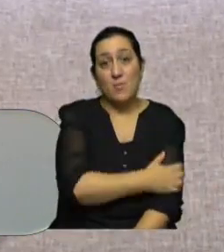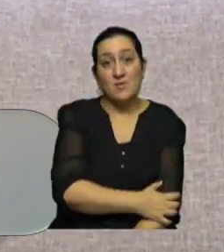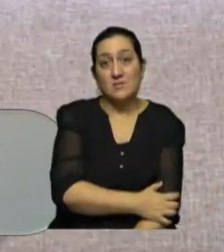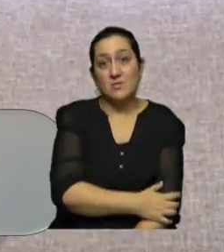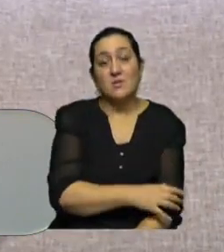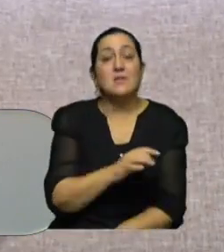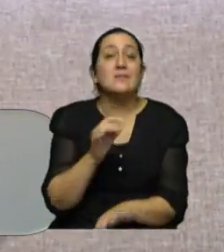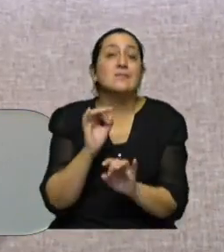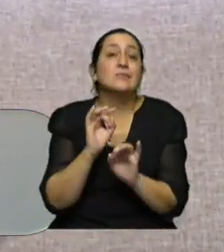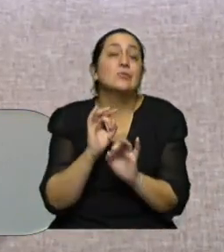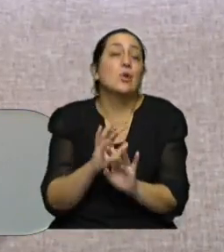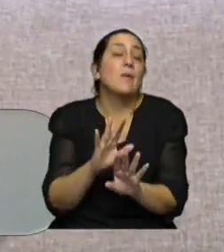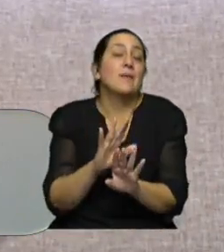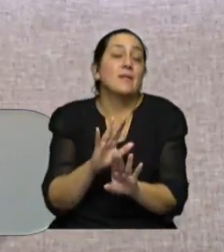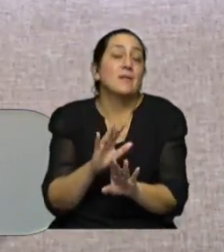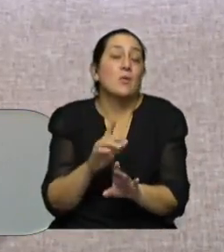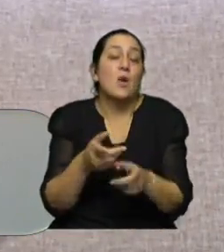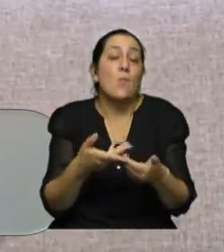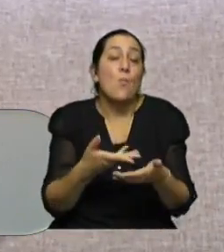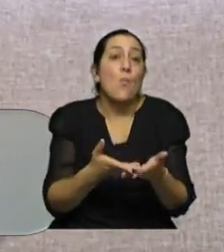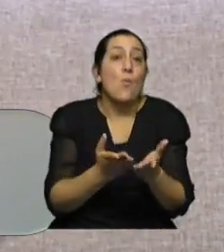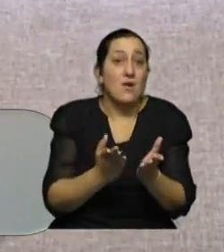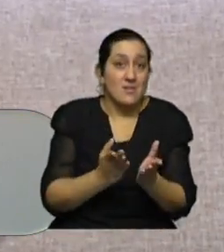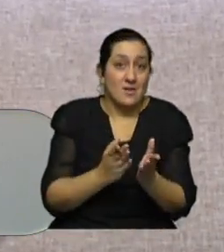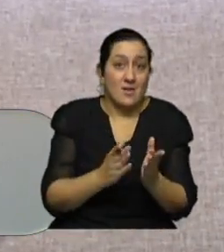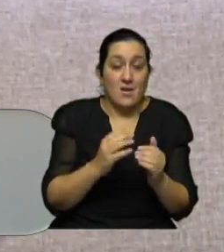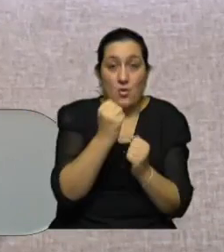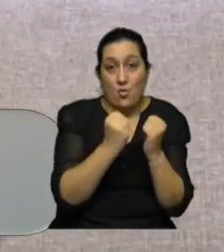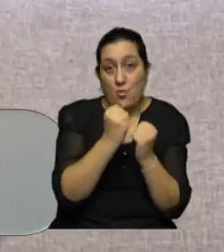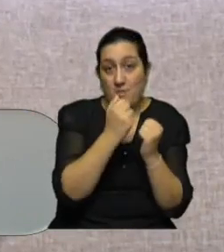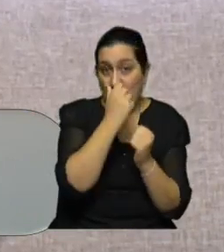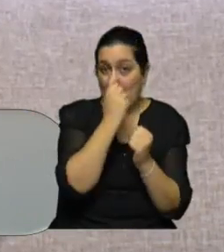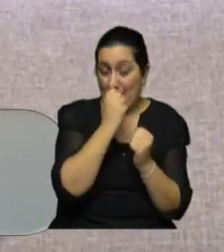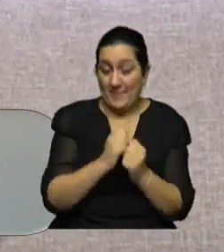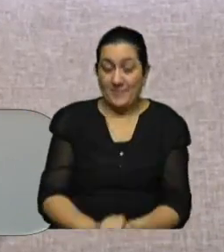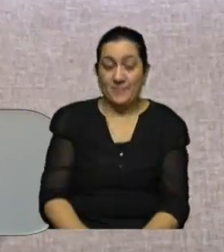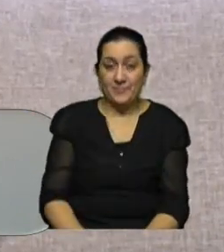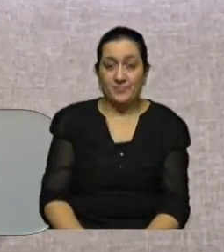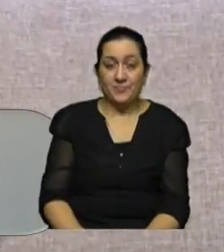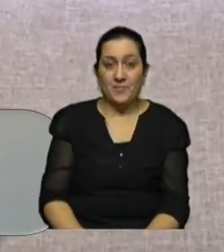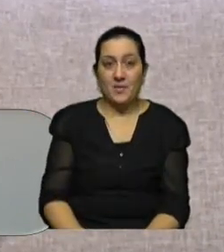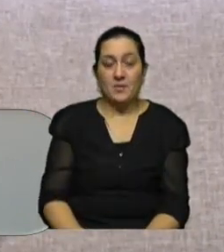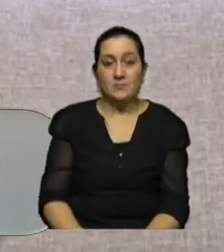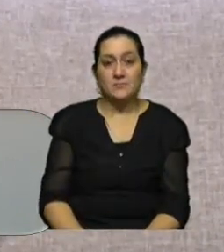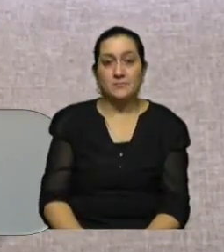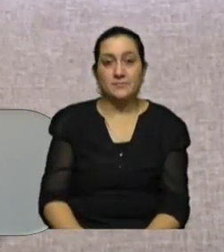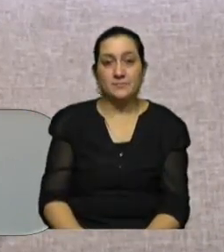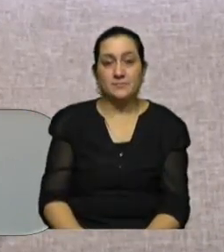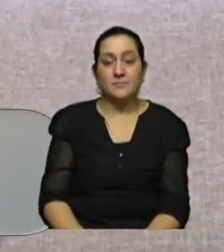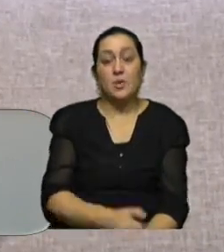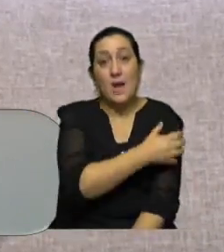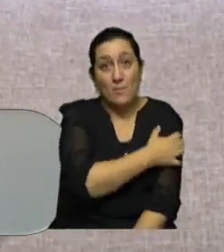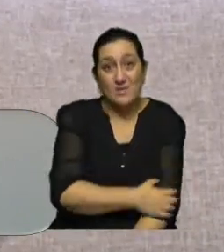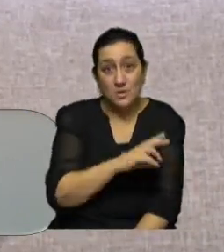una postal económica de esa canasta básica nada más. Es aún, podemos decir con claridad, que es mucho mayor la pobreza en